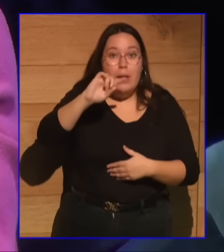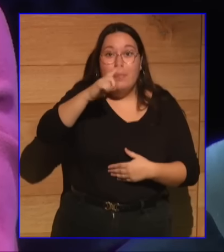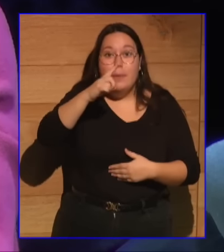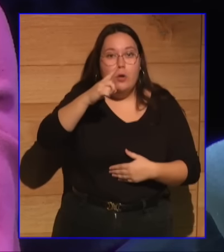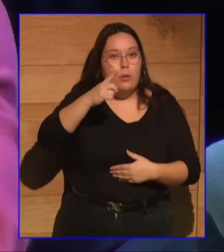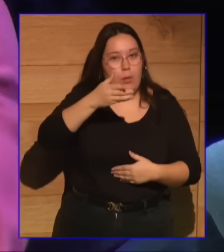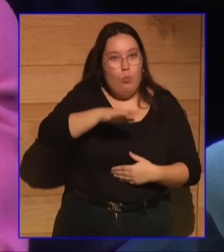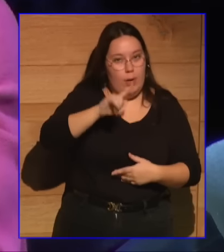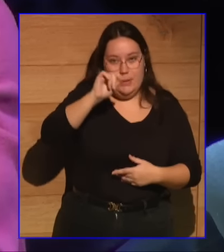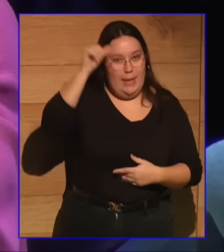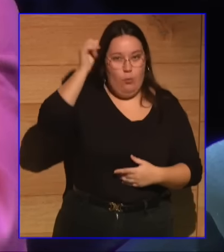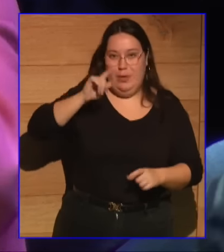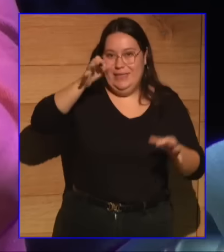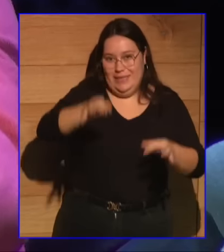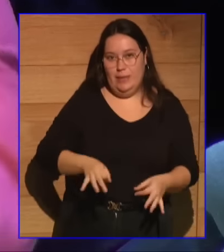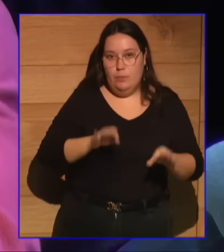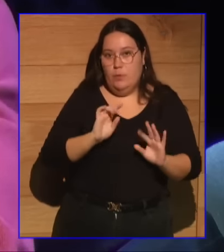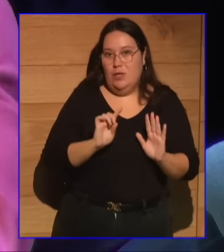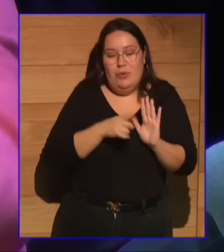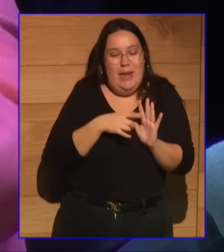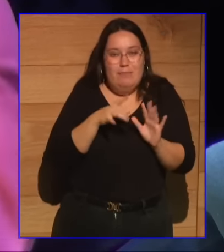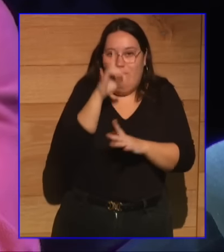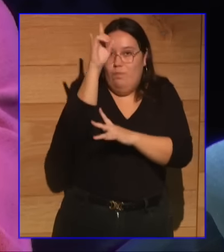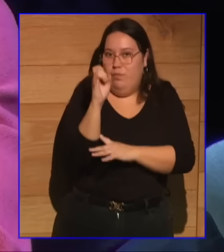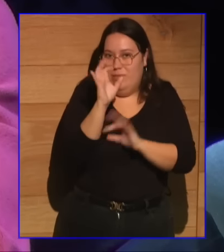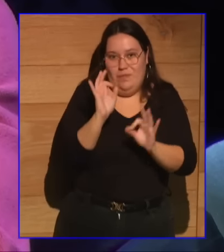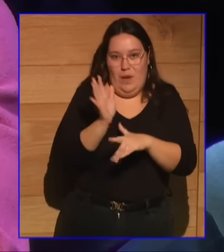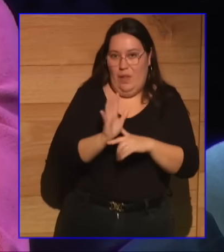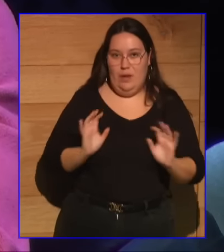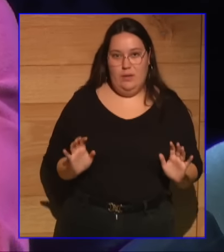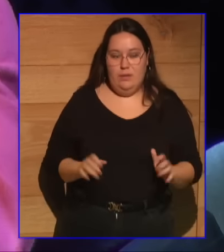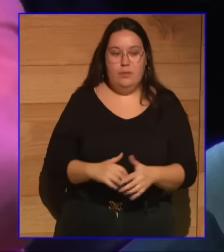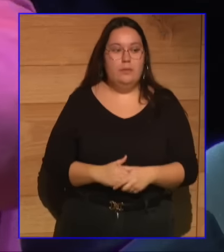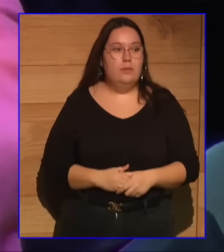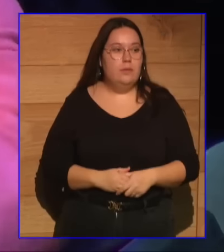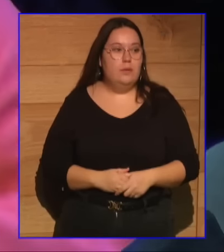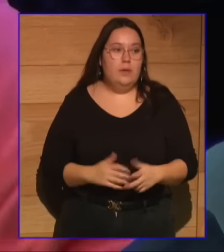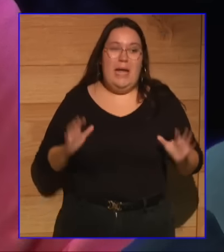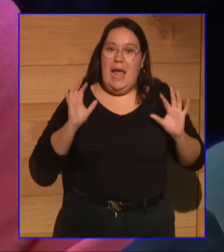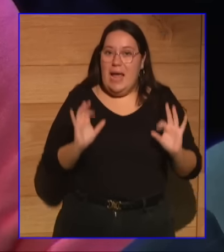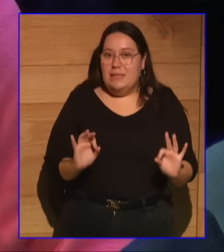que cae es el calvo, siempre. Es una ley de hierro en el cine. Y lo, o sea, veo bien.